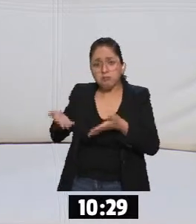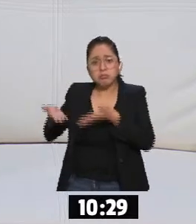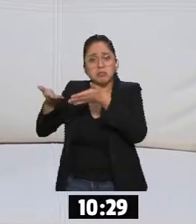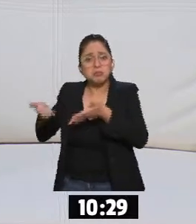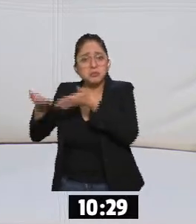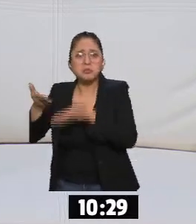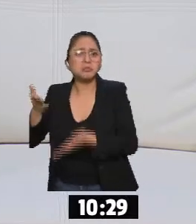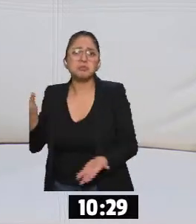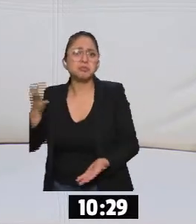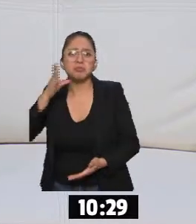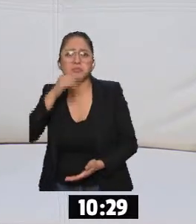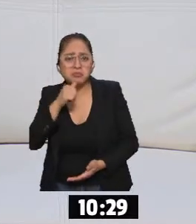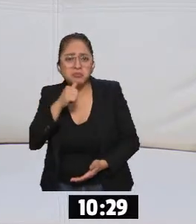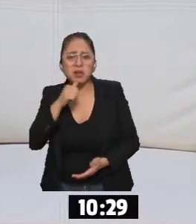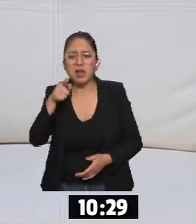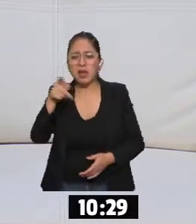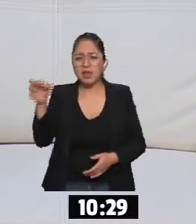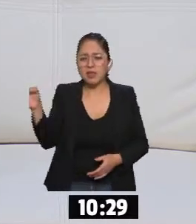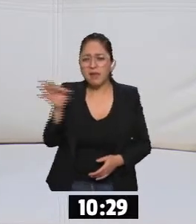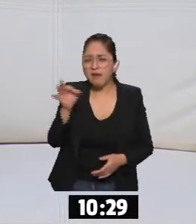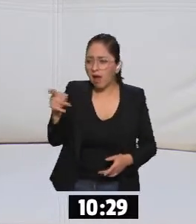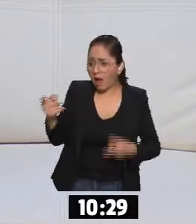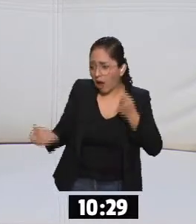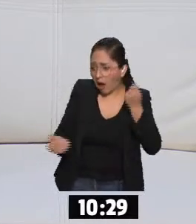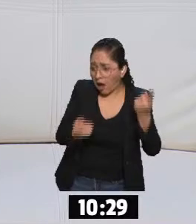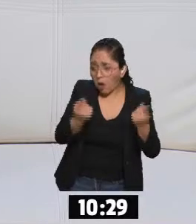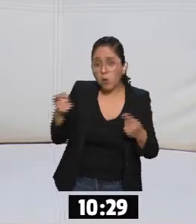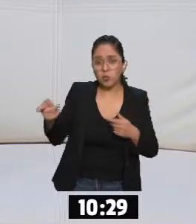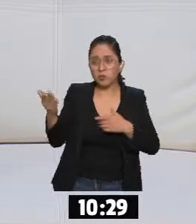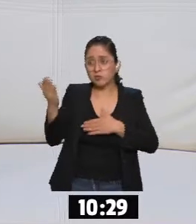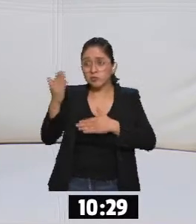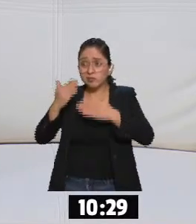Te dicen, ¿será que te quieres